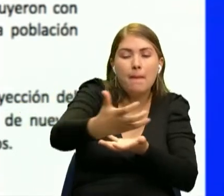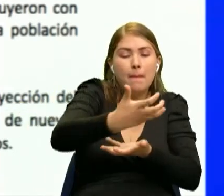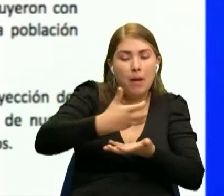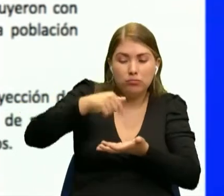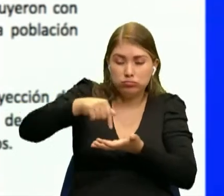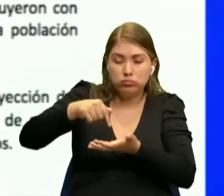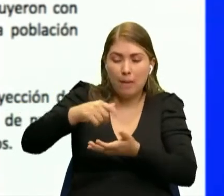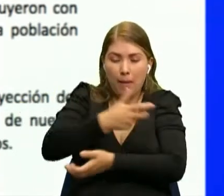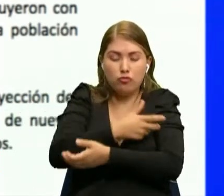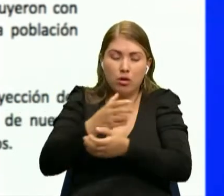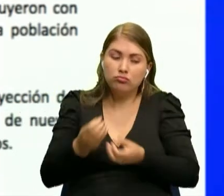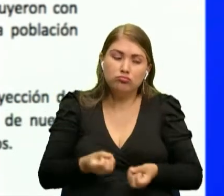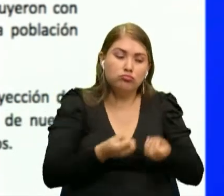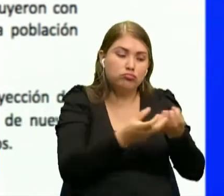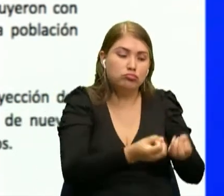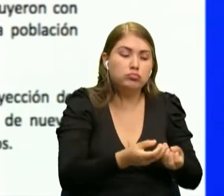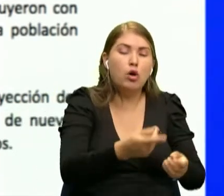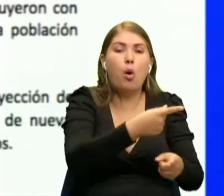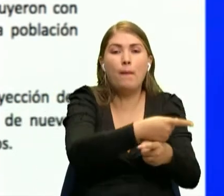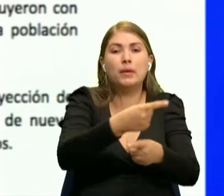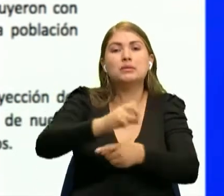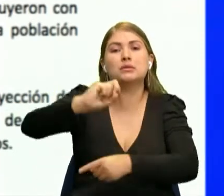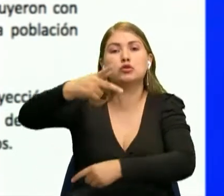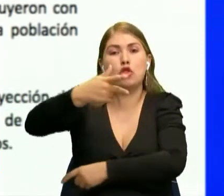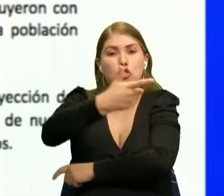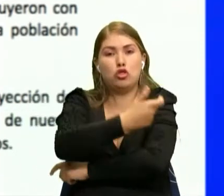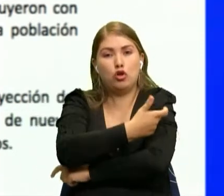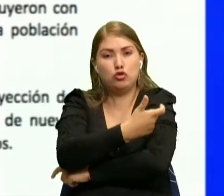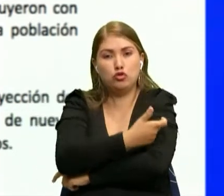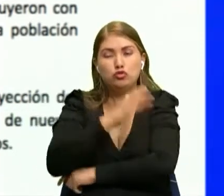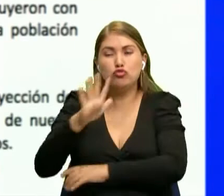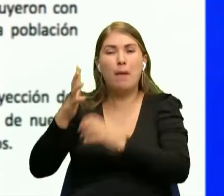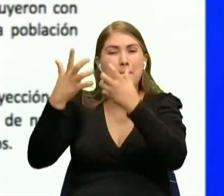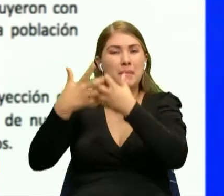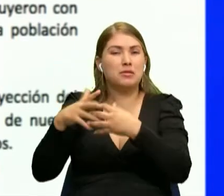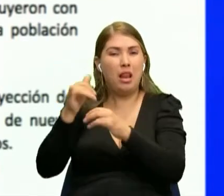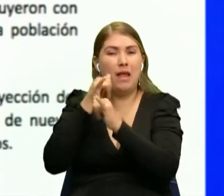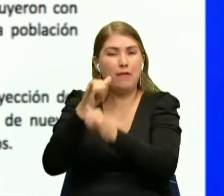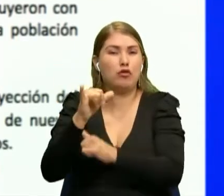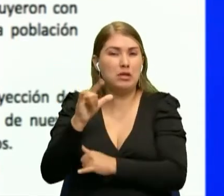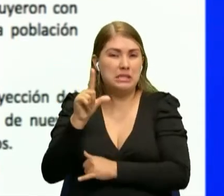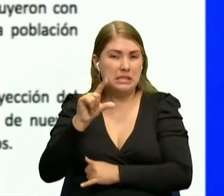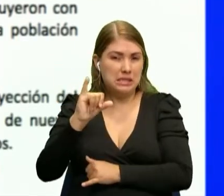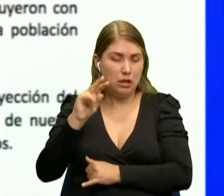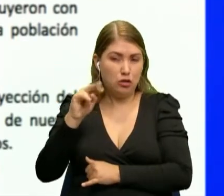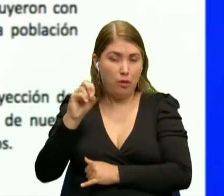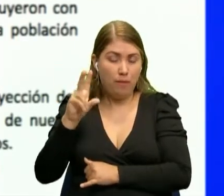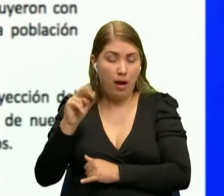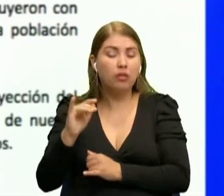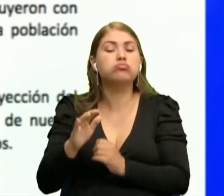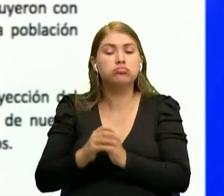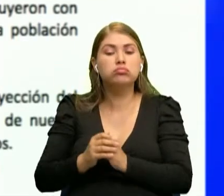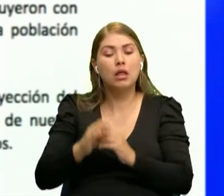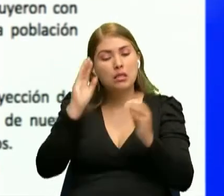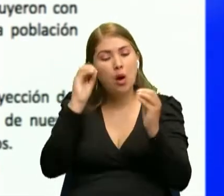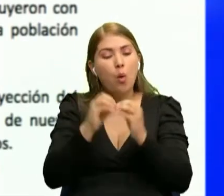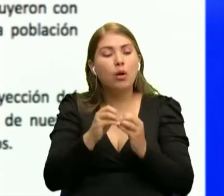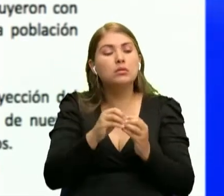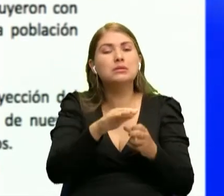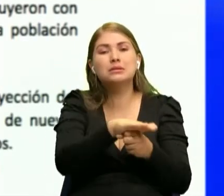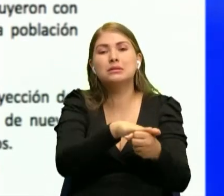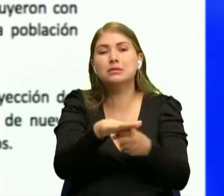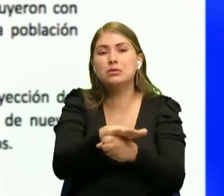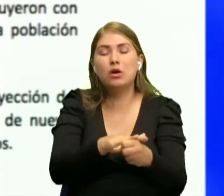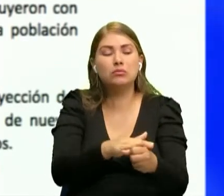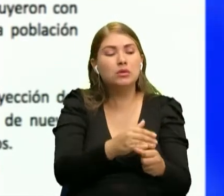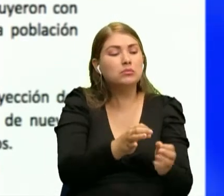estas vacunas para cumplir con la aplicación de la segunda dosis de este laboratorio en el tiempo requerido y se redistribuyeron de acuerdo a la situación de